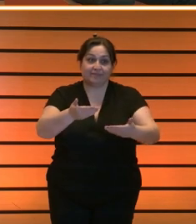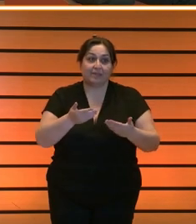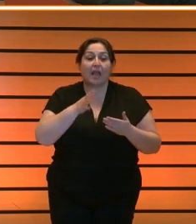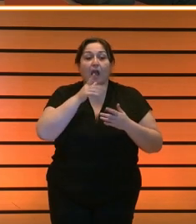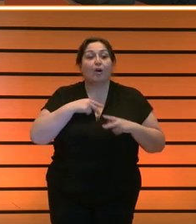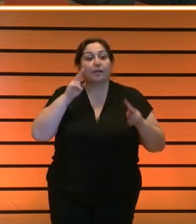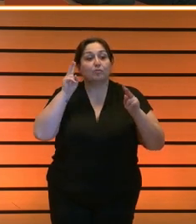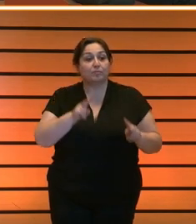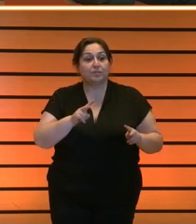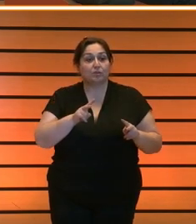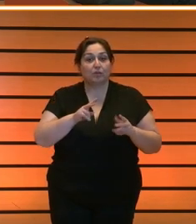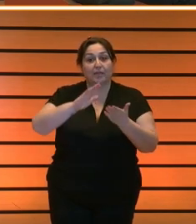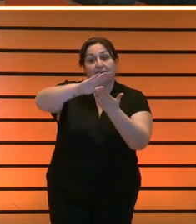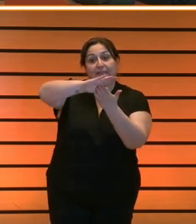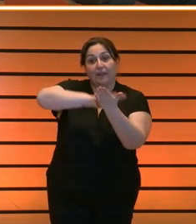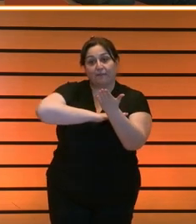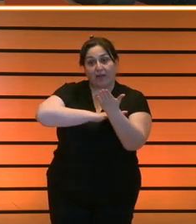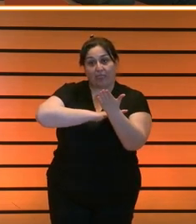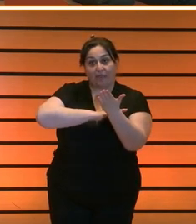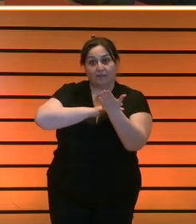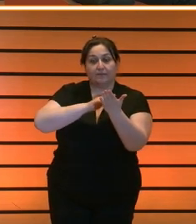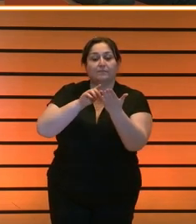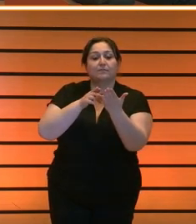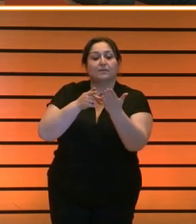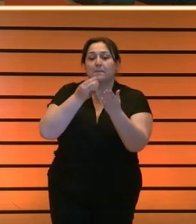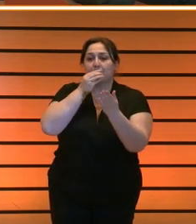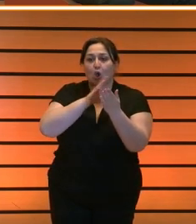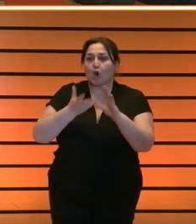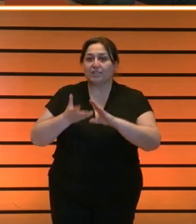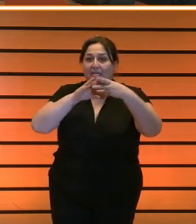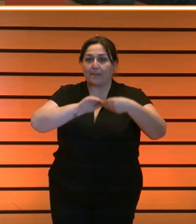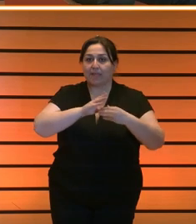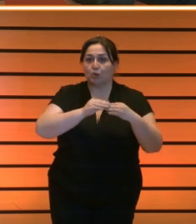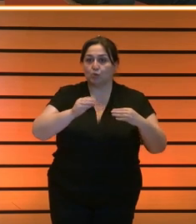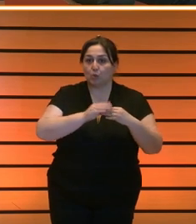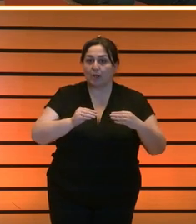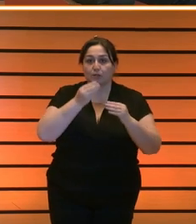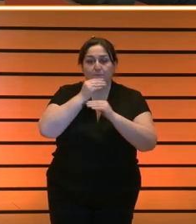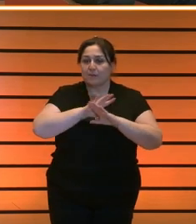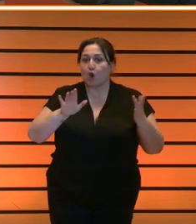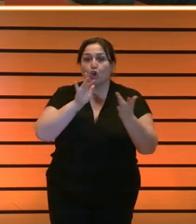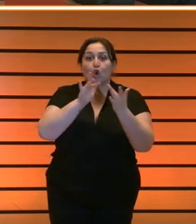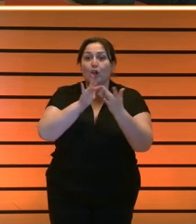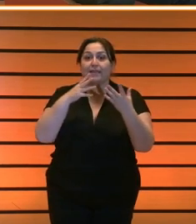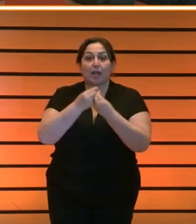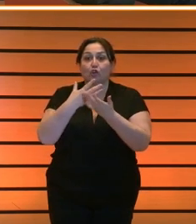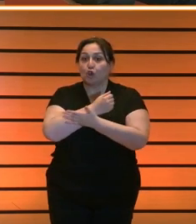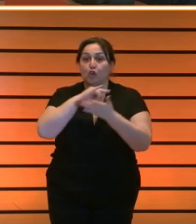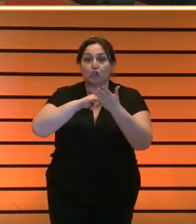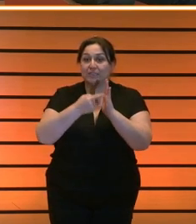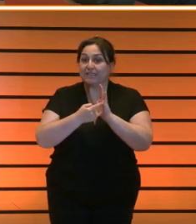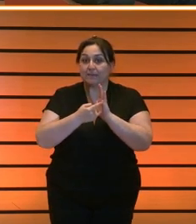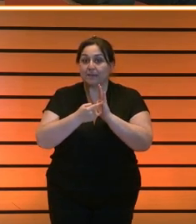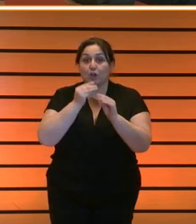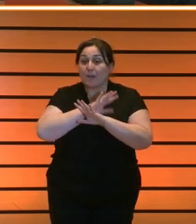el interfaz que mejor se acomoda a los usuarios y que mejor conecta con todos los sistemas lo más operativos